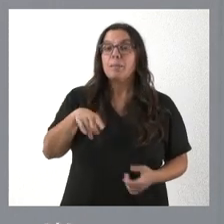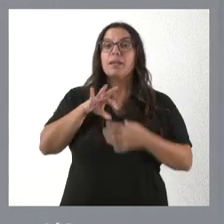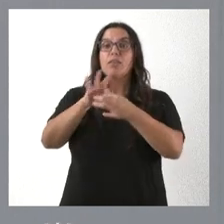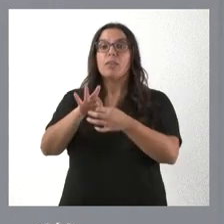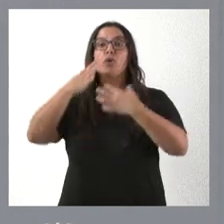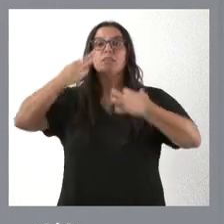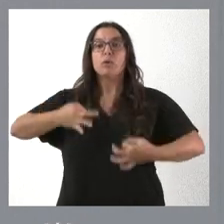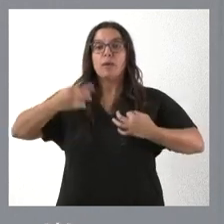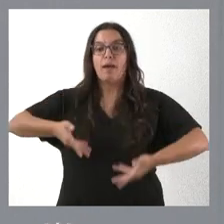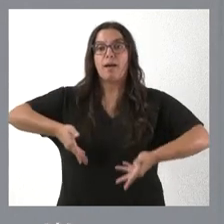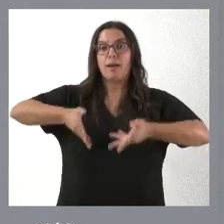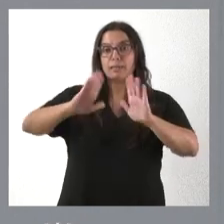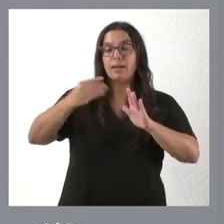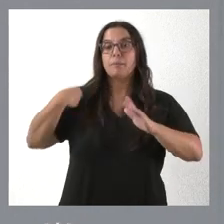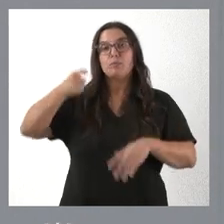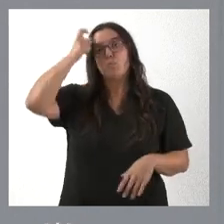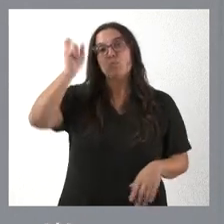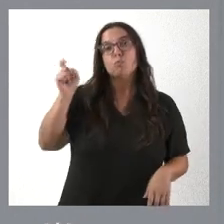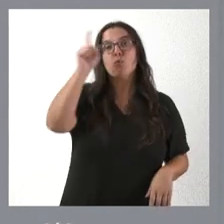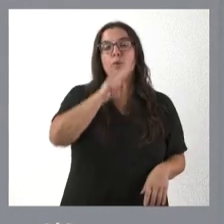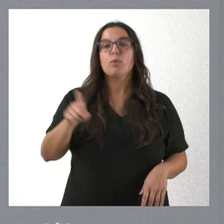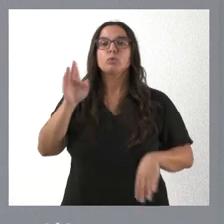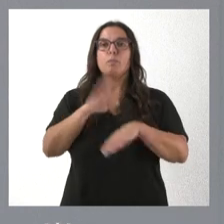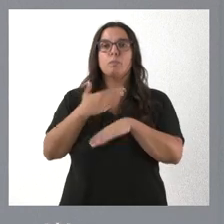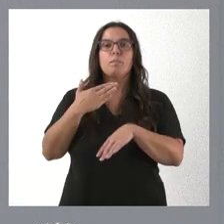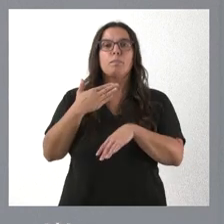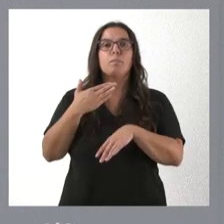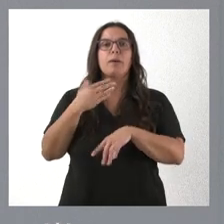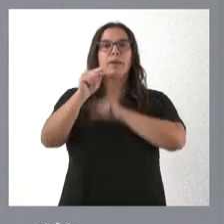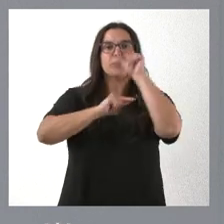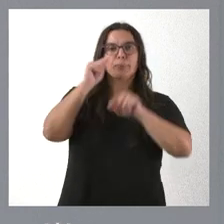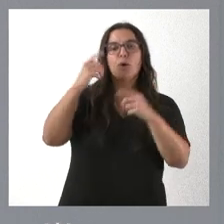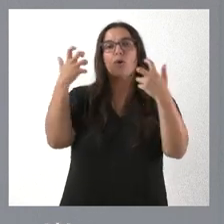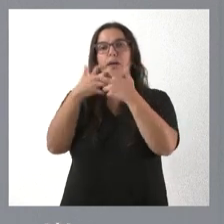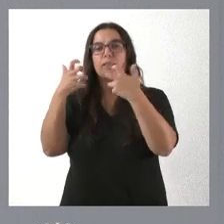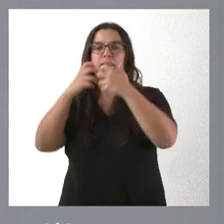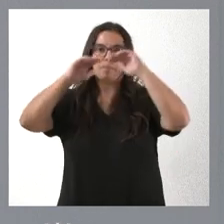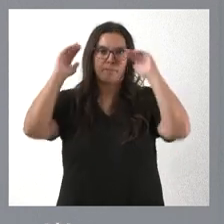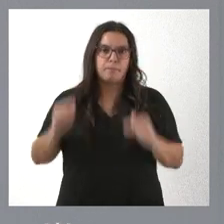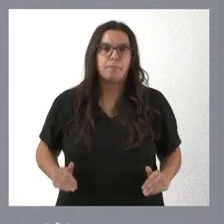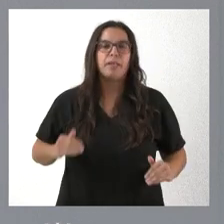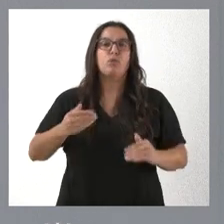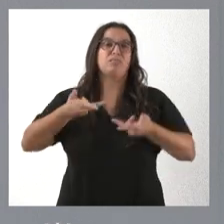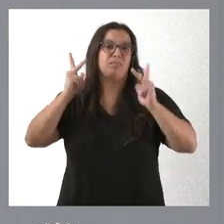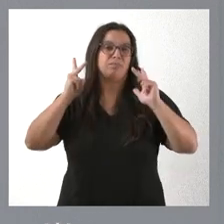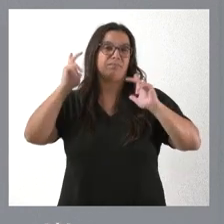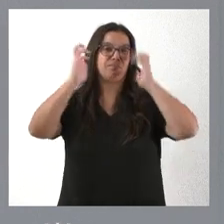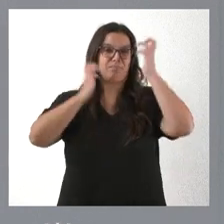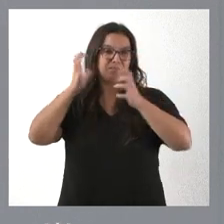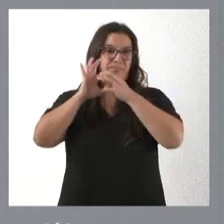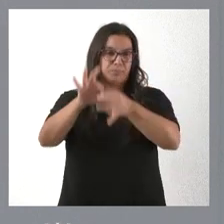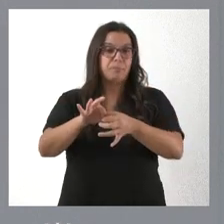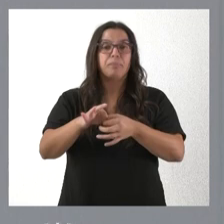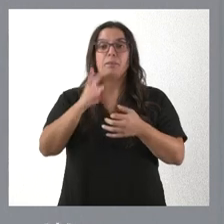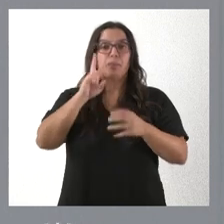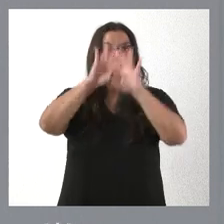la seguridad de otras carreteras en el ámbito rural para evitar y reducir los accidentes vinculados a la fauna Silvestre todo ello como ven